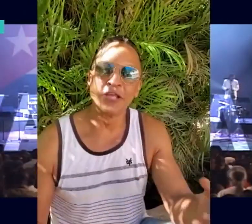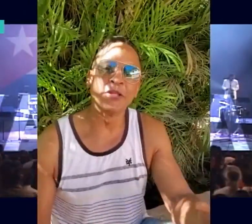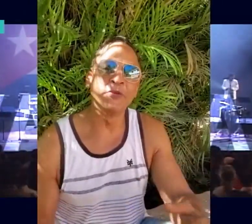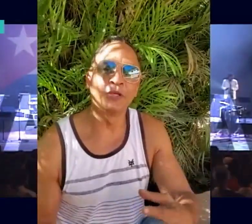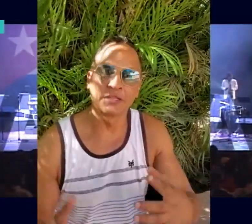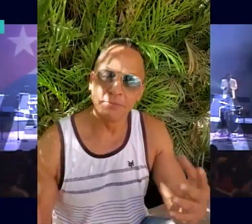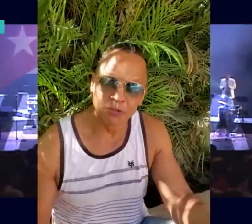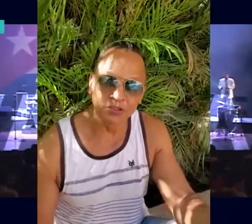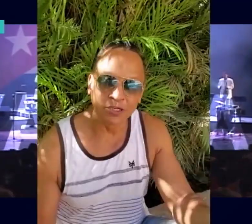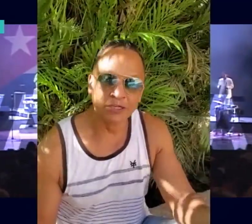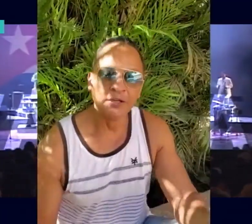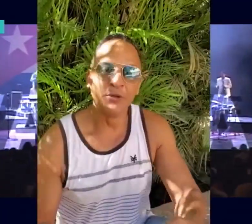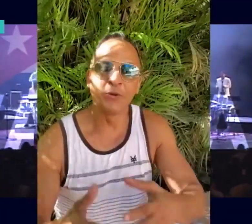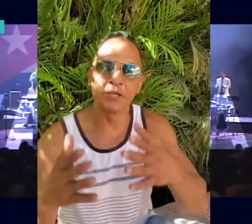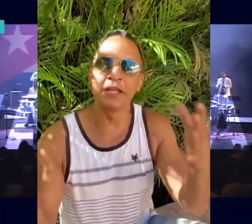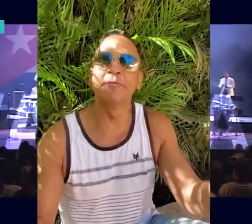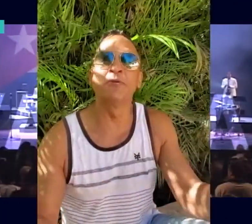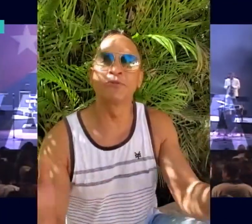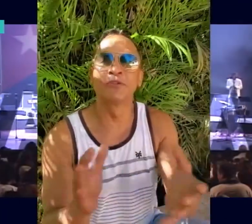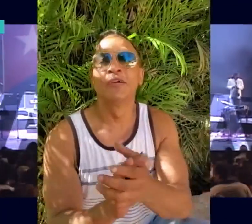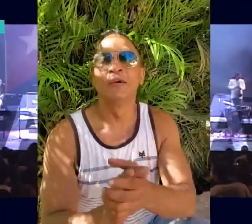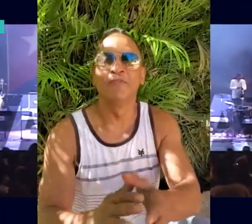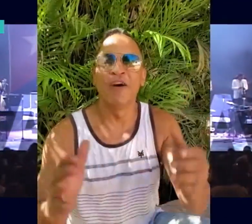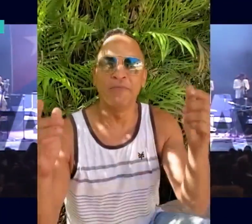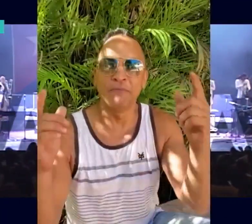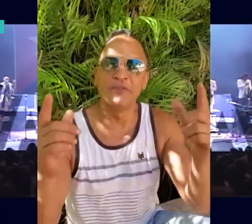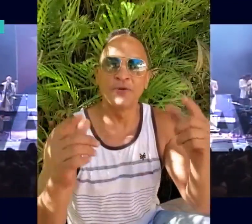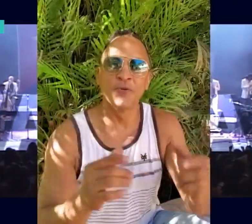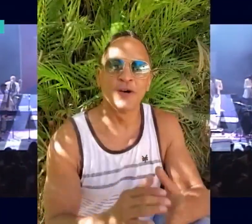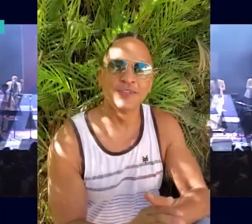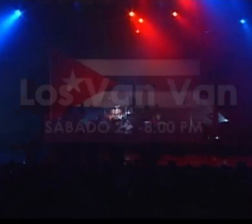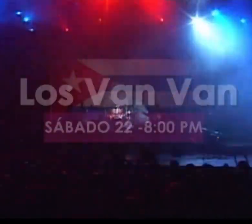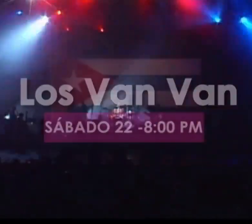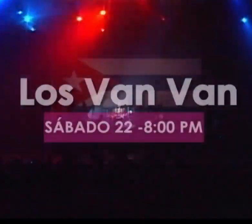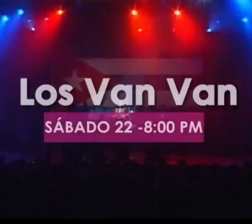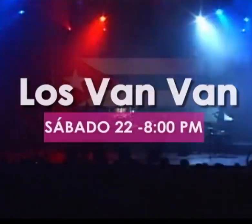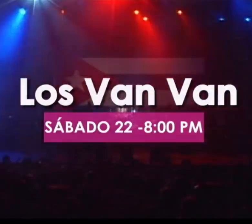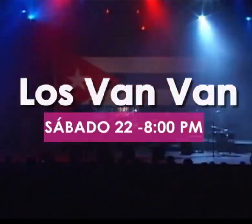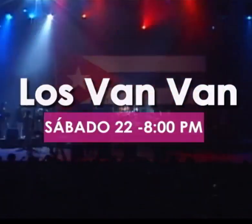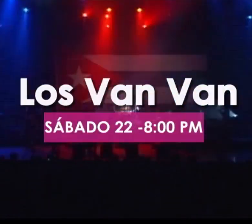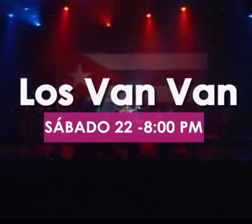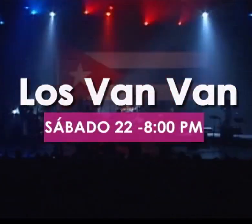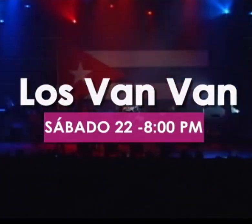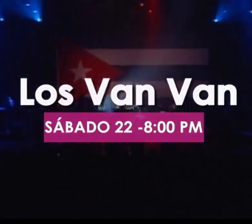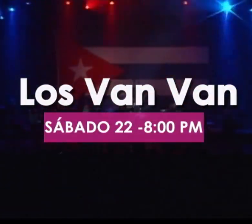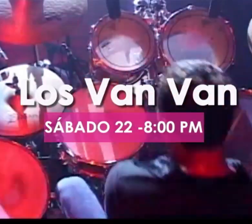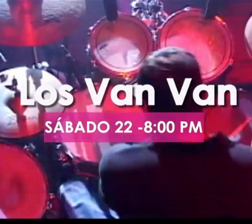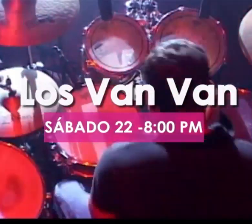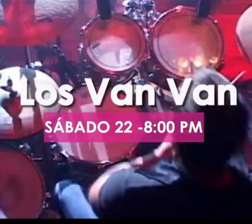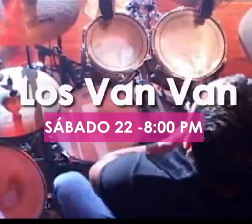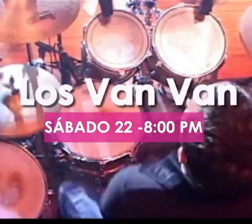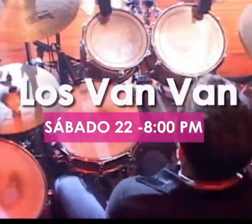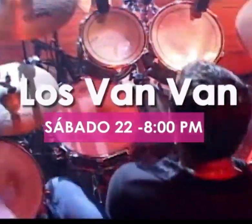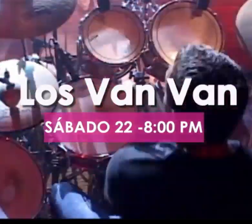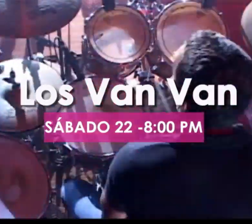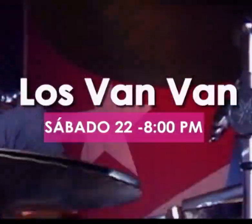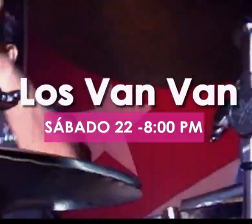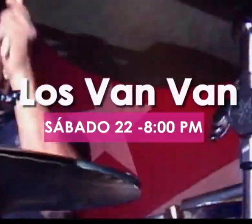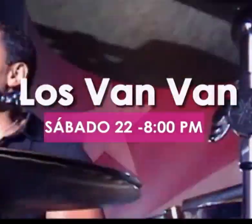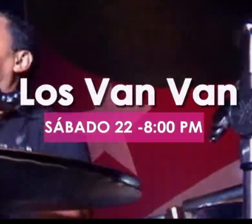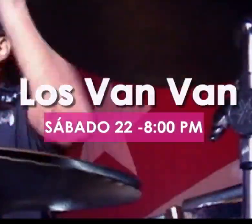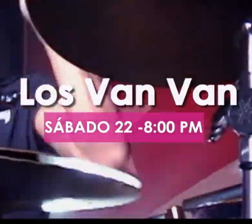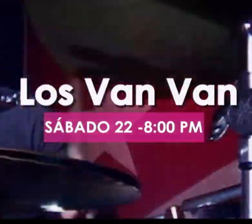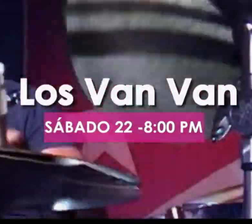para que disfruten de nuestra música. Los queremos, Bam Bam de Cuba. El sábado 22 de agosto a las 8 de la